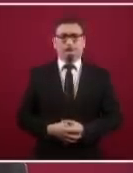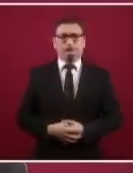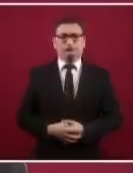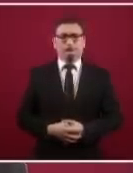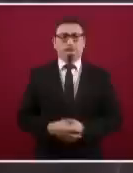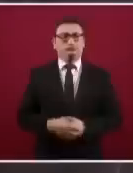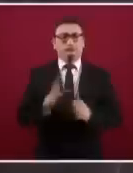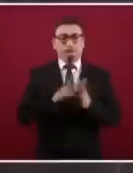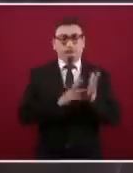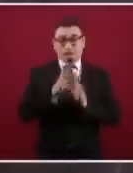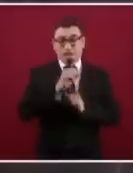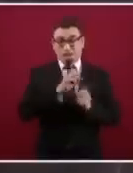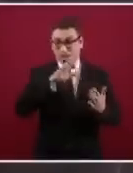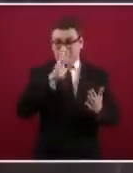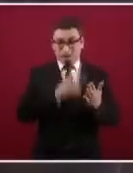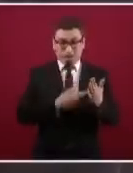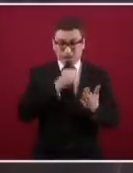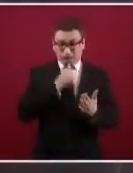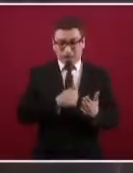viole la Constitución,